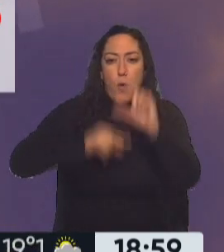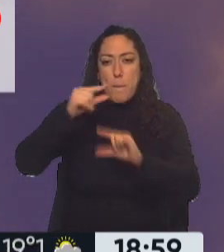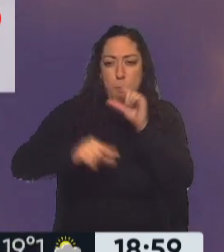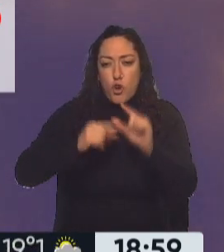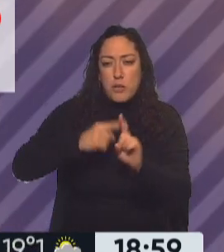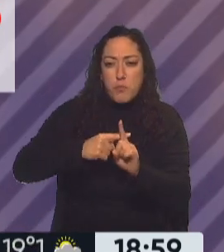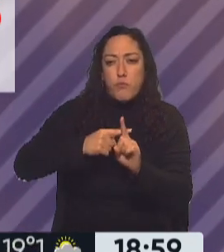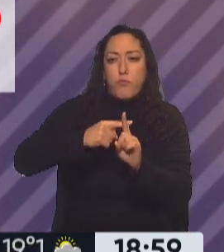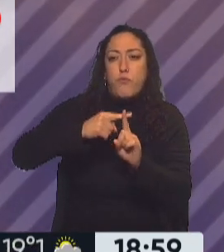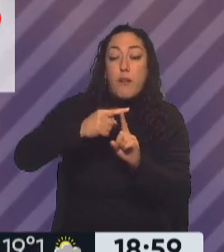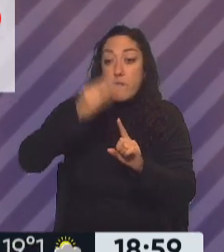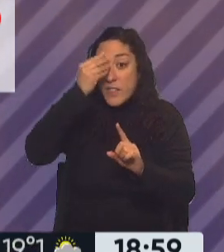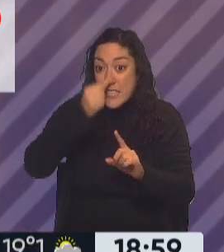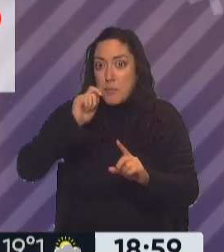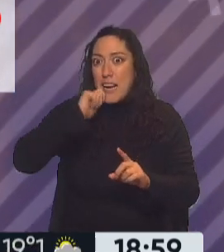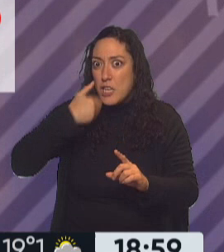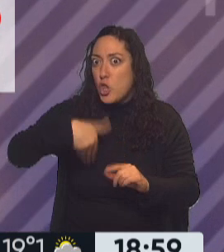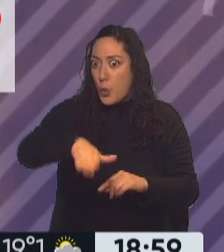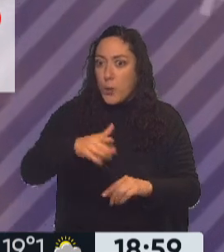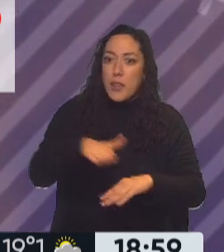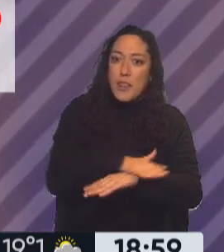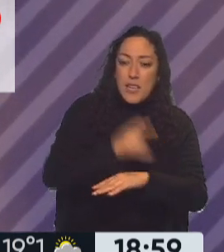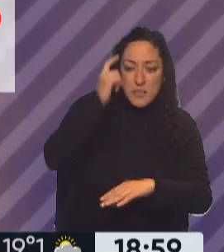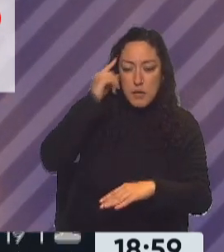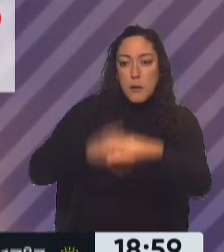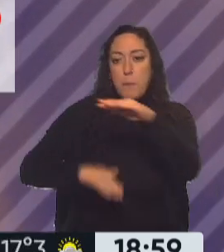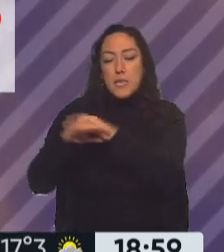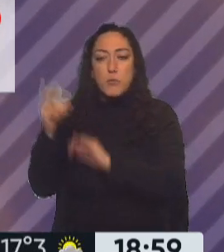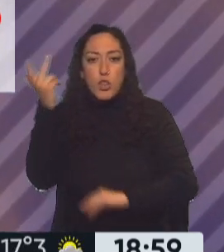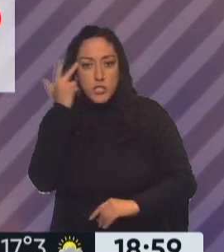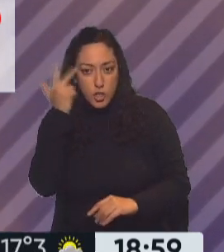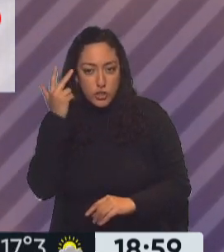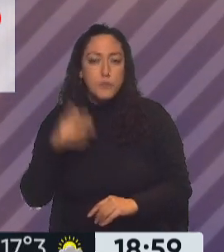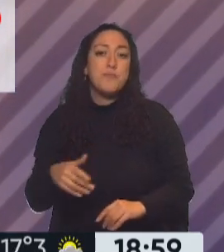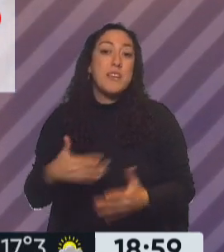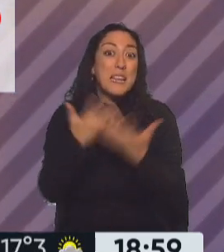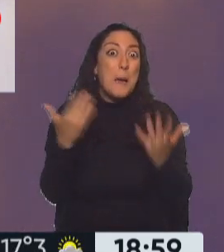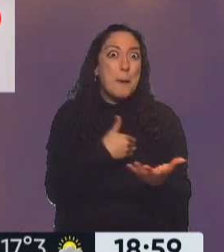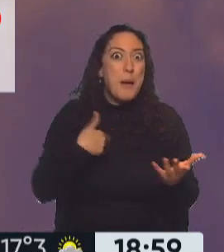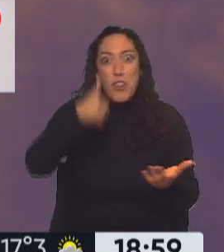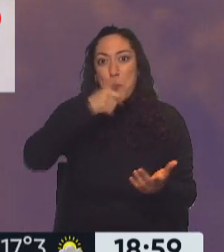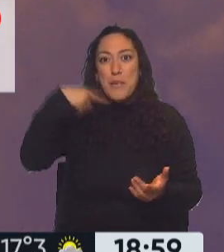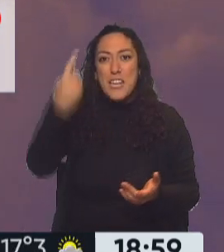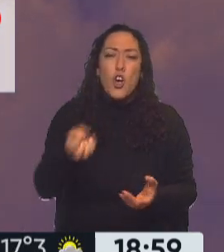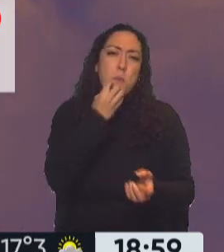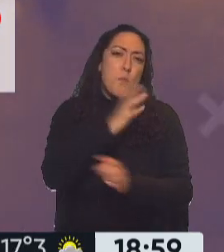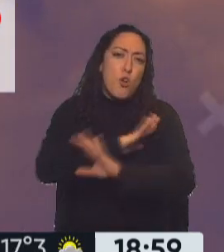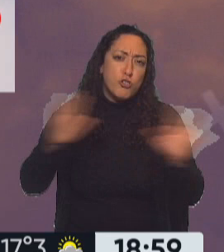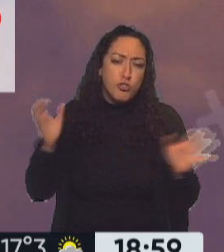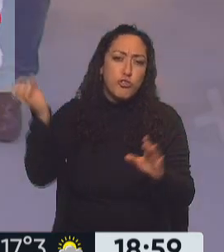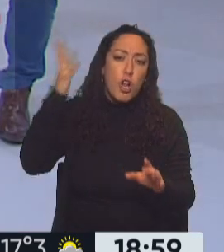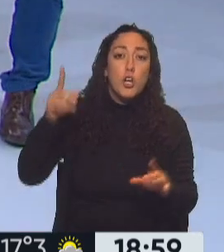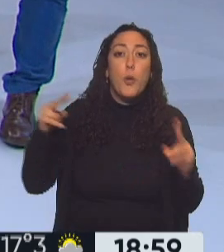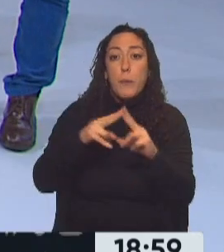subir la temperatura porque el fin de se viene lindo, ¿eh? 10 de mínima, 18 de máxima. Día de la mamá. El domingo va a estar precioso, ¿eh? Pues lo vemos